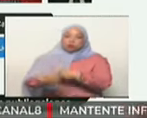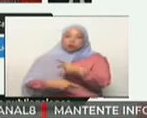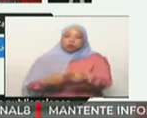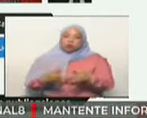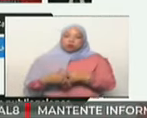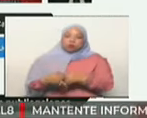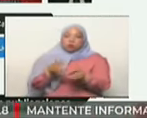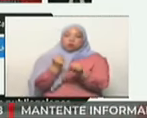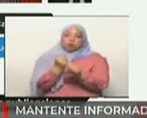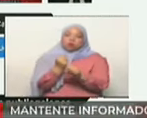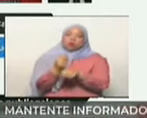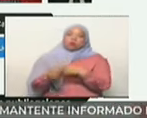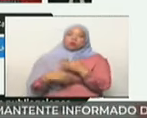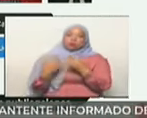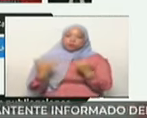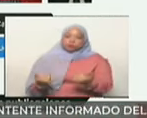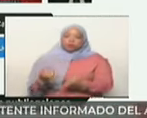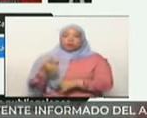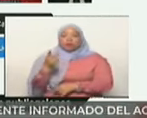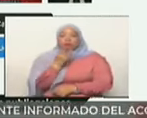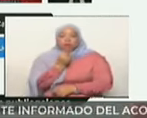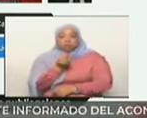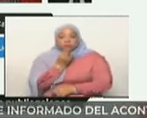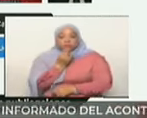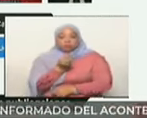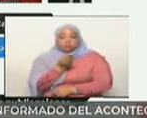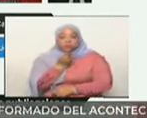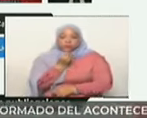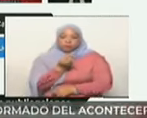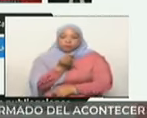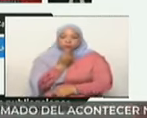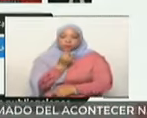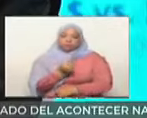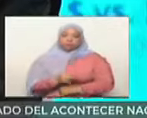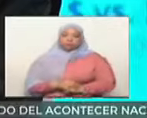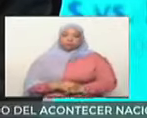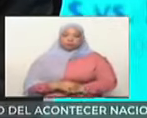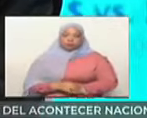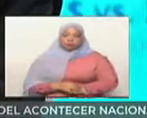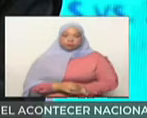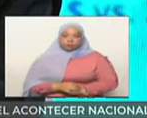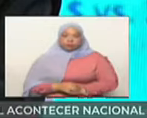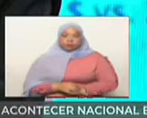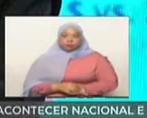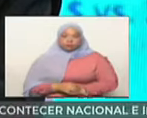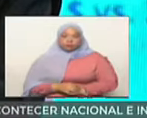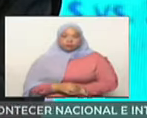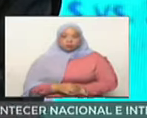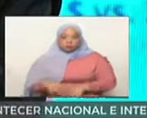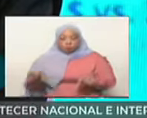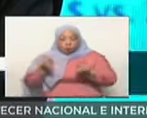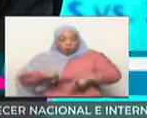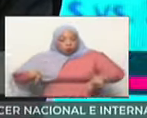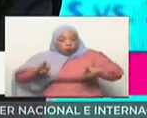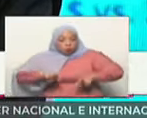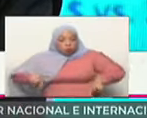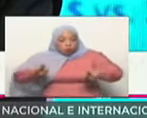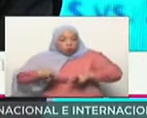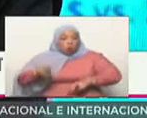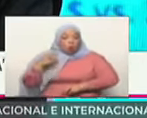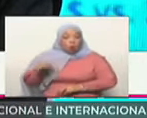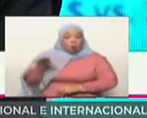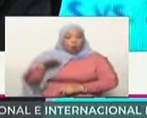Espía Pegasus que tiene origen israelí. Bueno, yo he estado haciendo seguimiento a la investigación que se está haciendo en